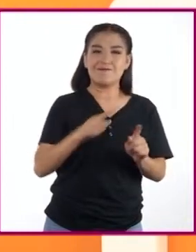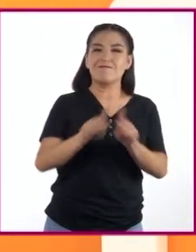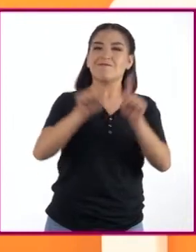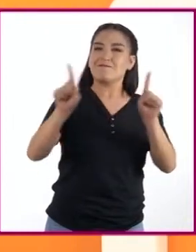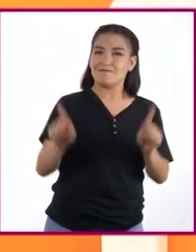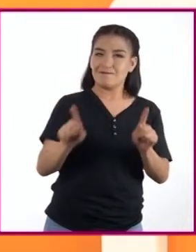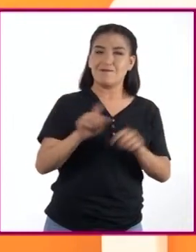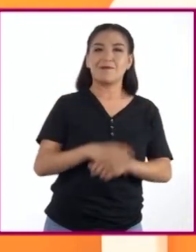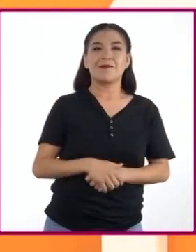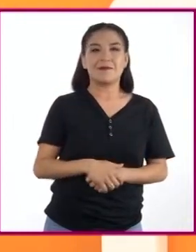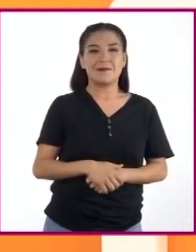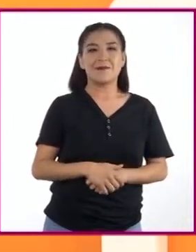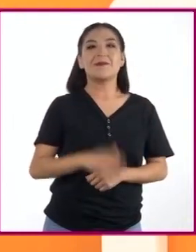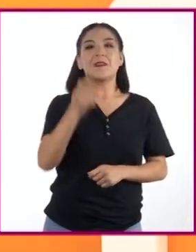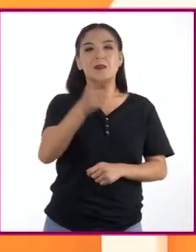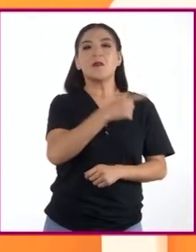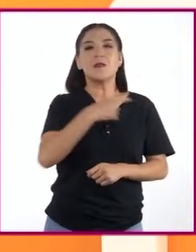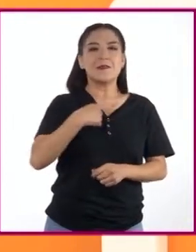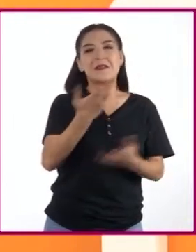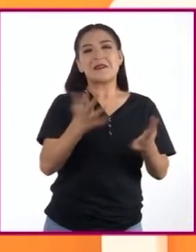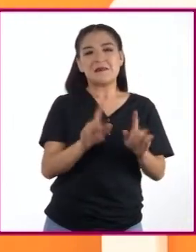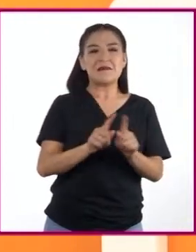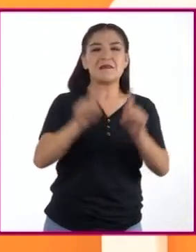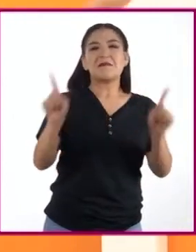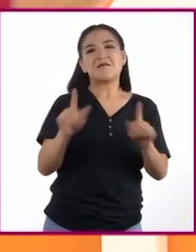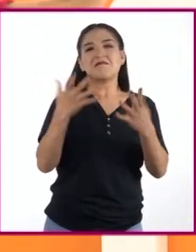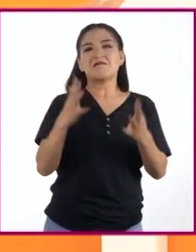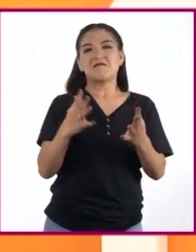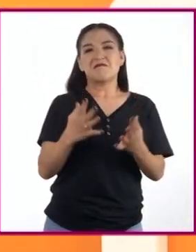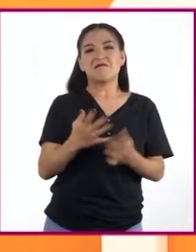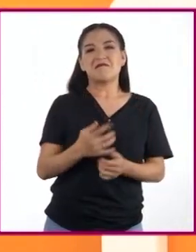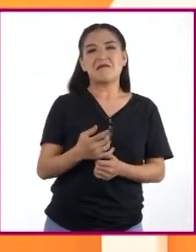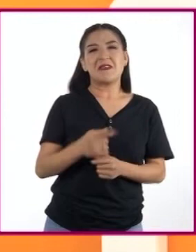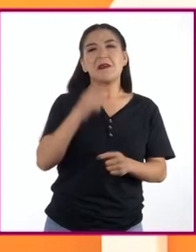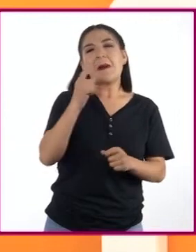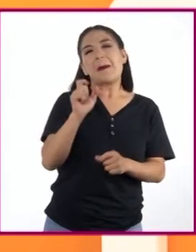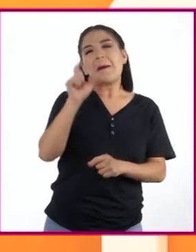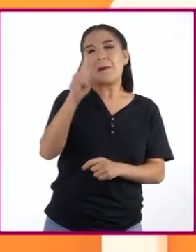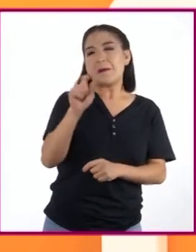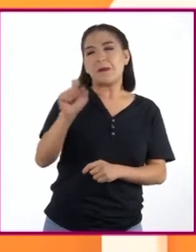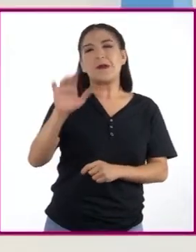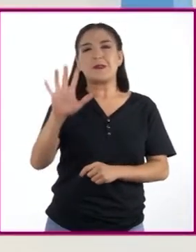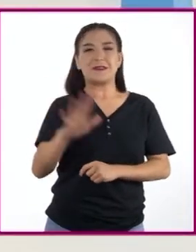distancia, o sea, mantengan una distancia de al menos 1,5 metros.